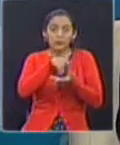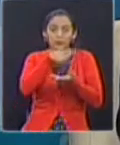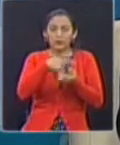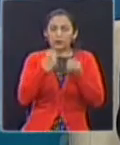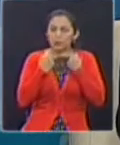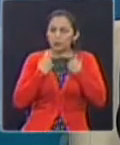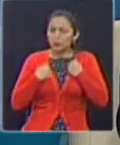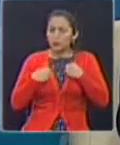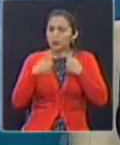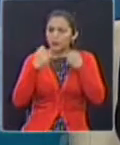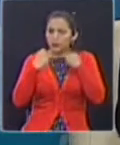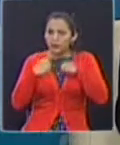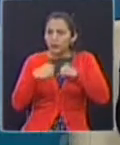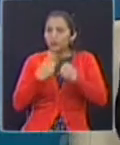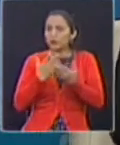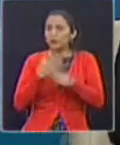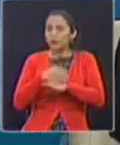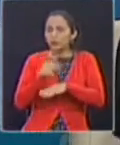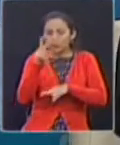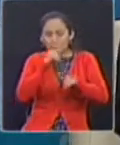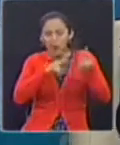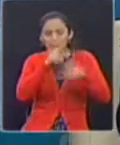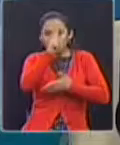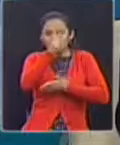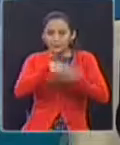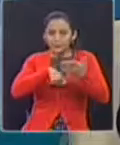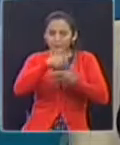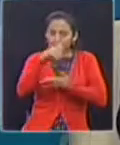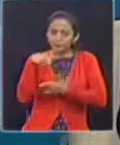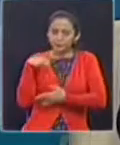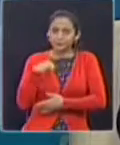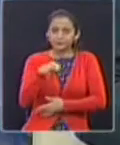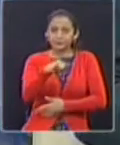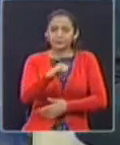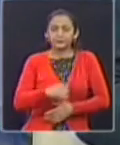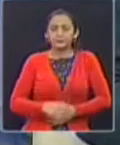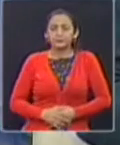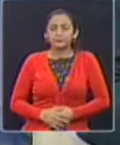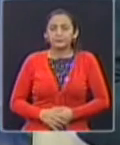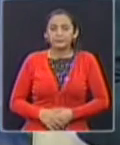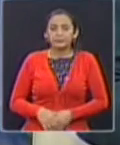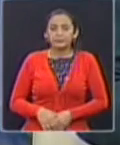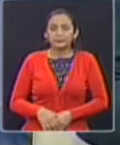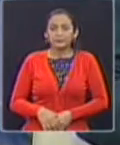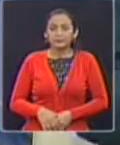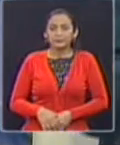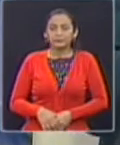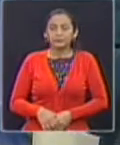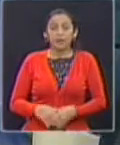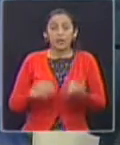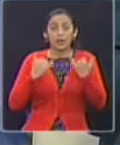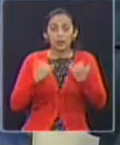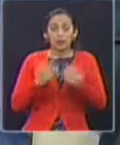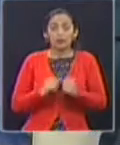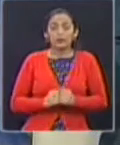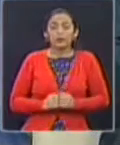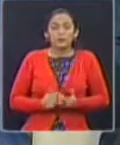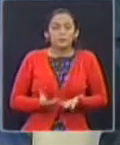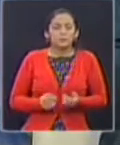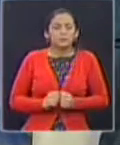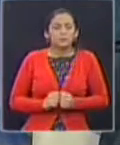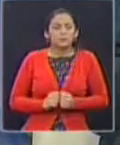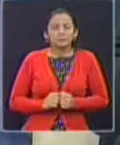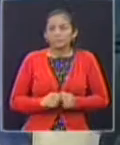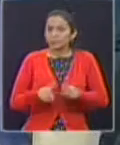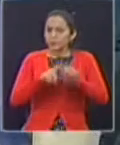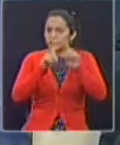gestado hasta ese entonces y luego desde hasta ahora, ¿no es cierto? En este momento, ¿cómo está la cultura ecuatoriana? A propósito de